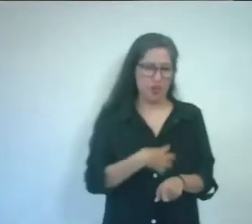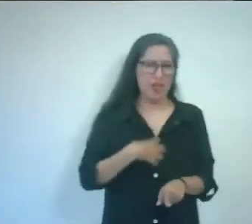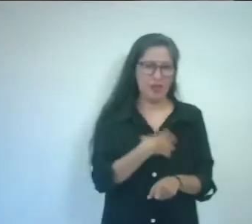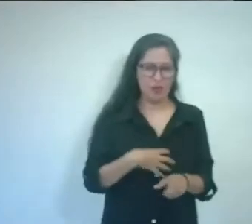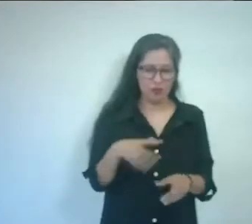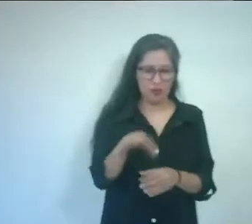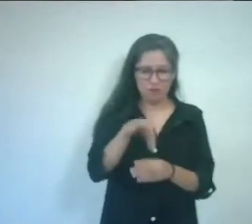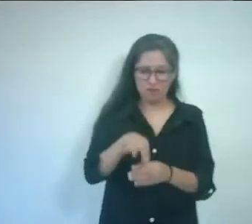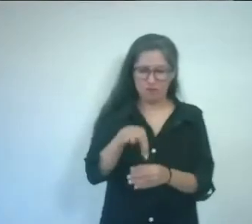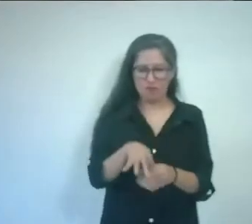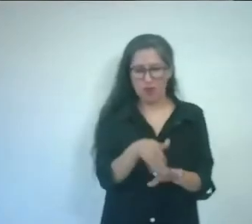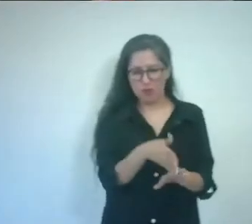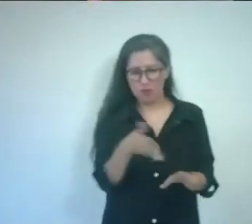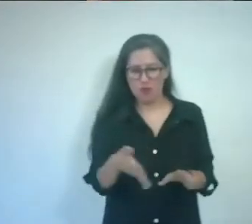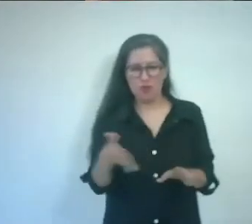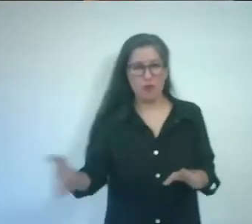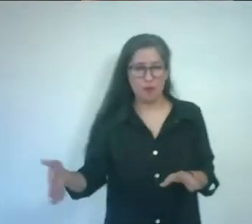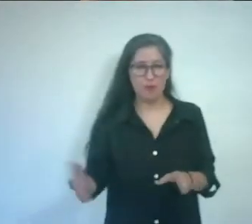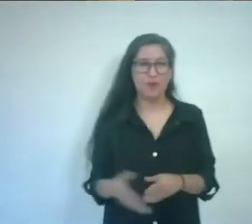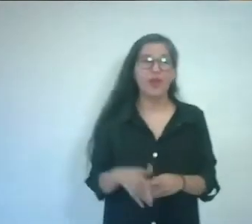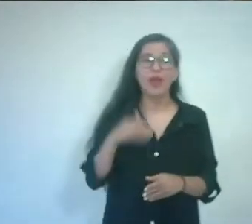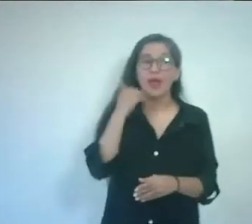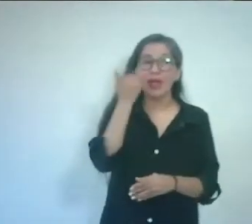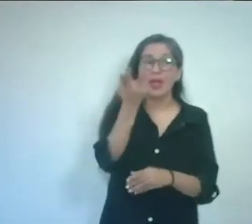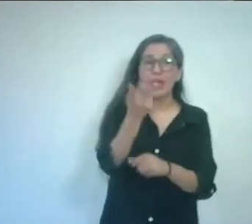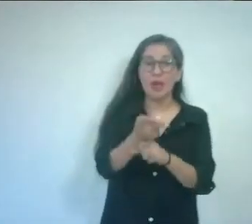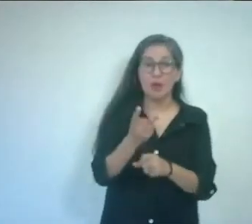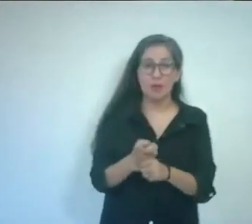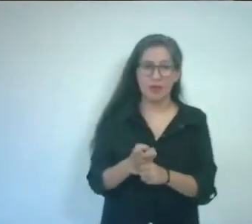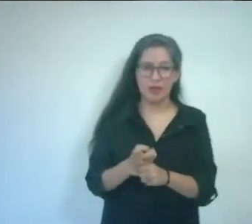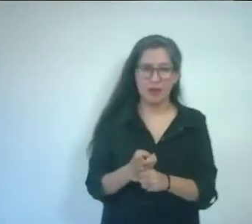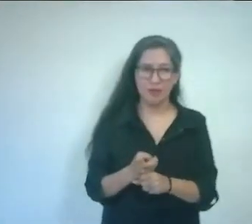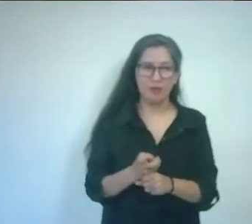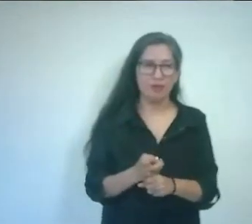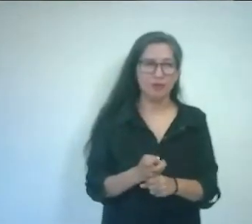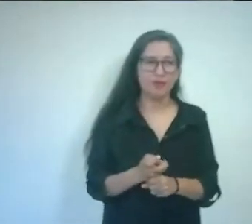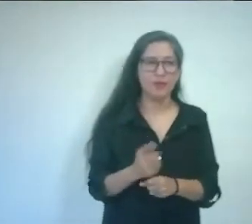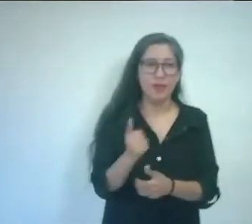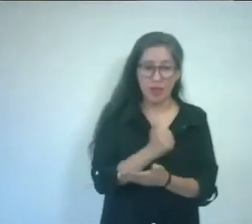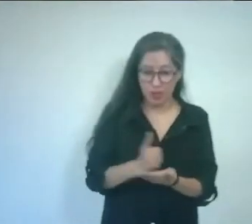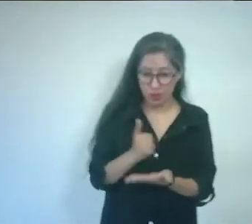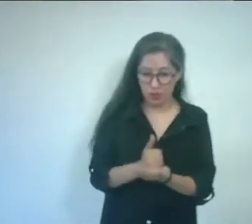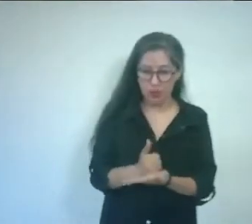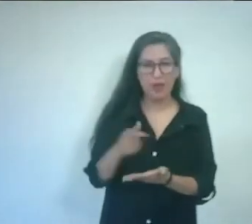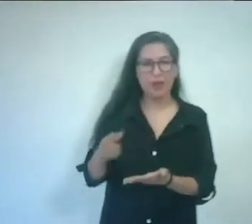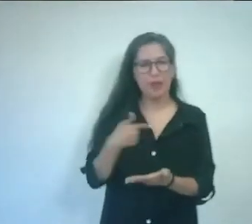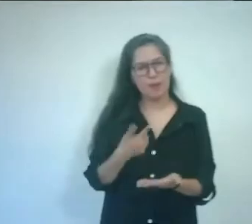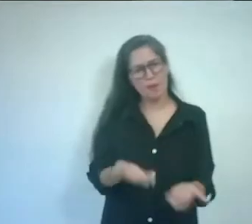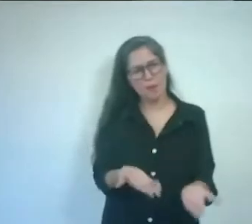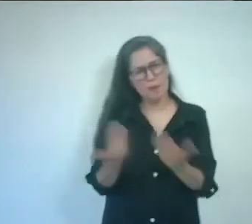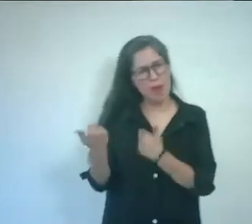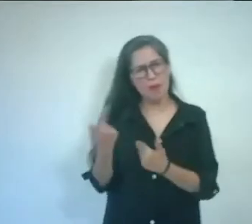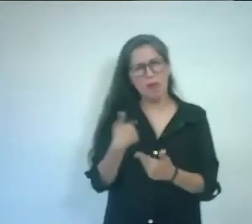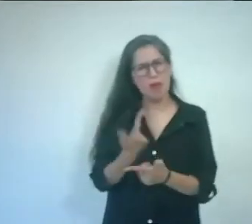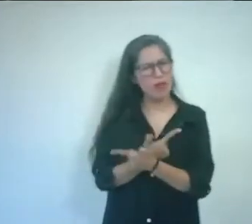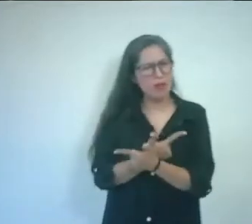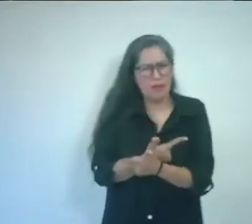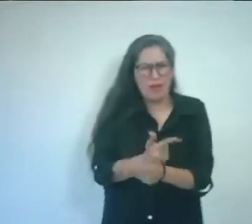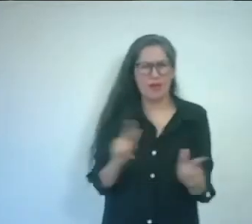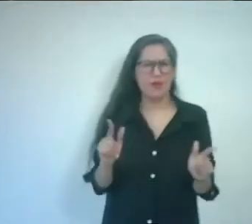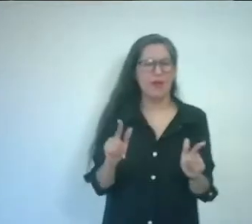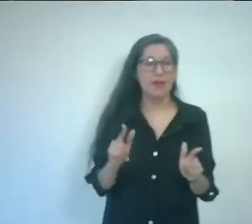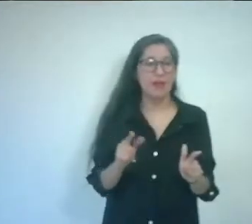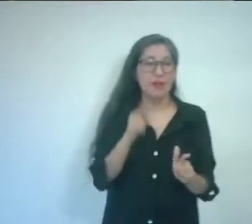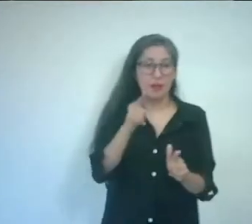jornada electoral. Quiero invitar a la ciudadanía a que acudan a las urnas con total libertad, decirles que las